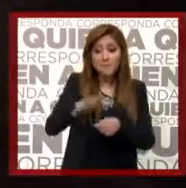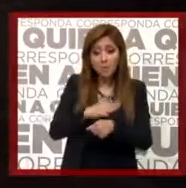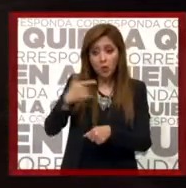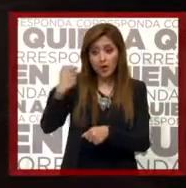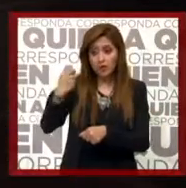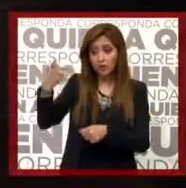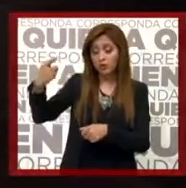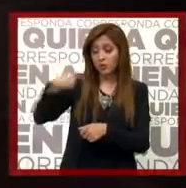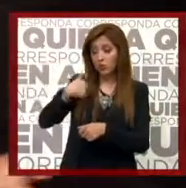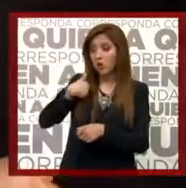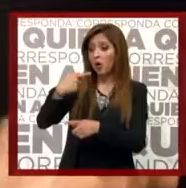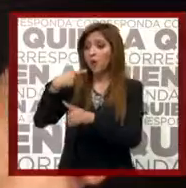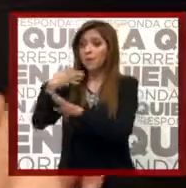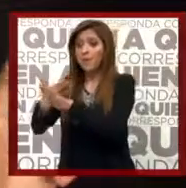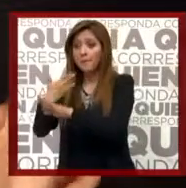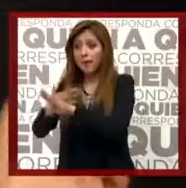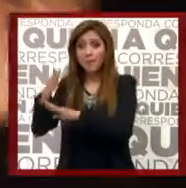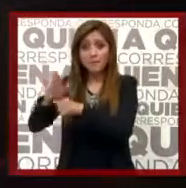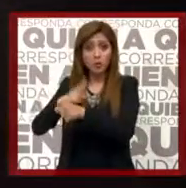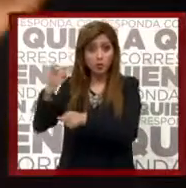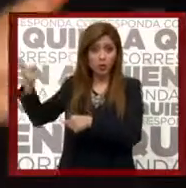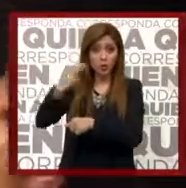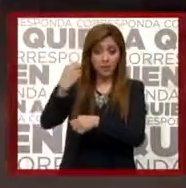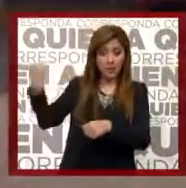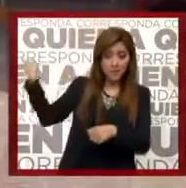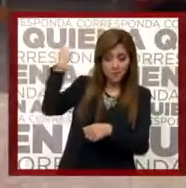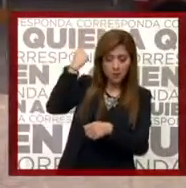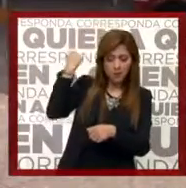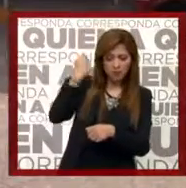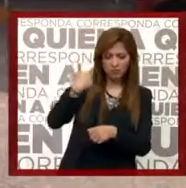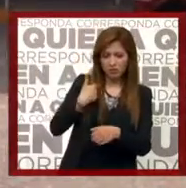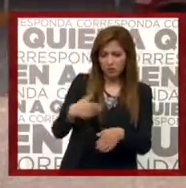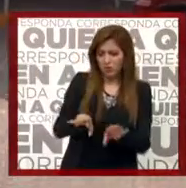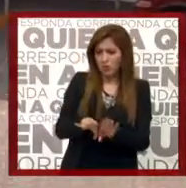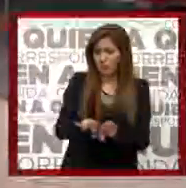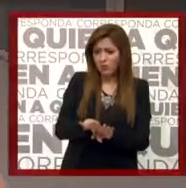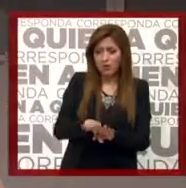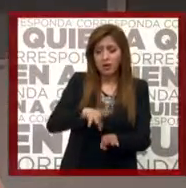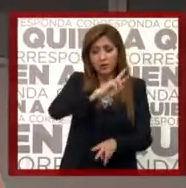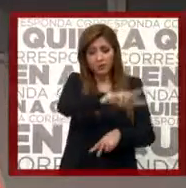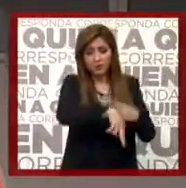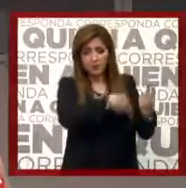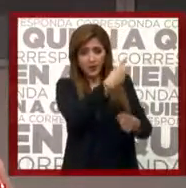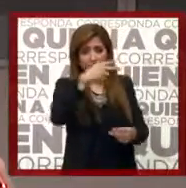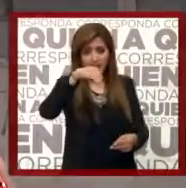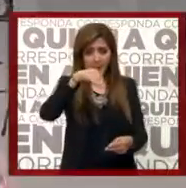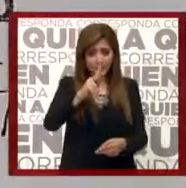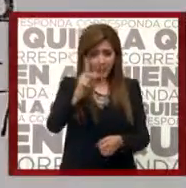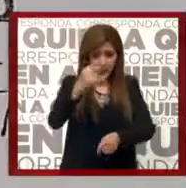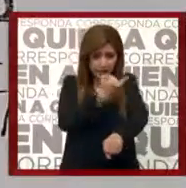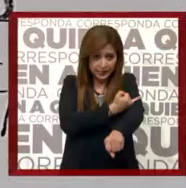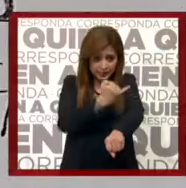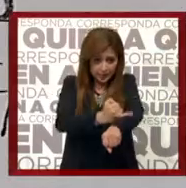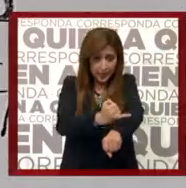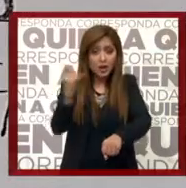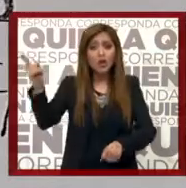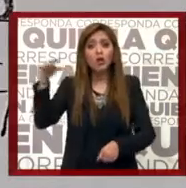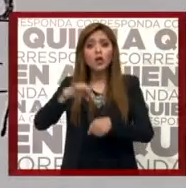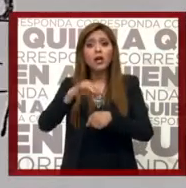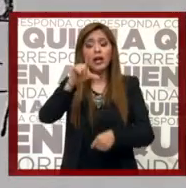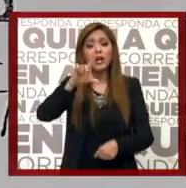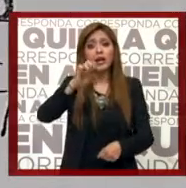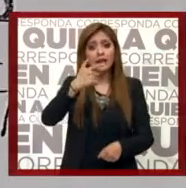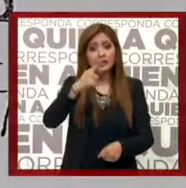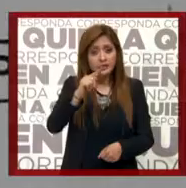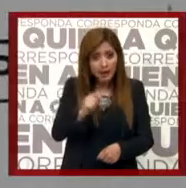golpeó, cosa que es ilógica. Nos llevaron al Ministerio Público en Iztapalapa 8 y la médico legista califica pérdida